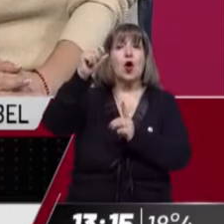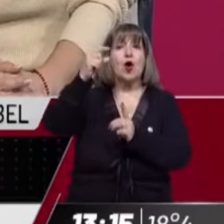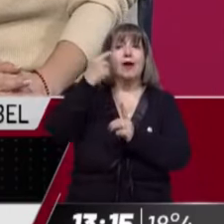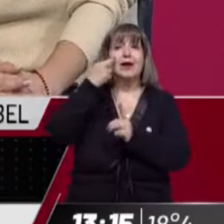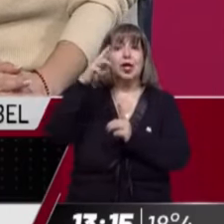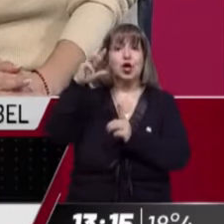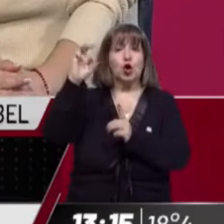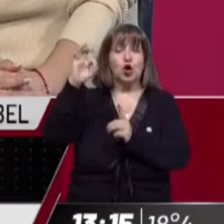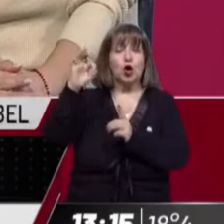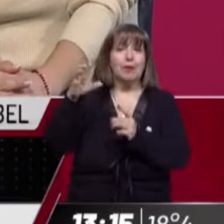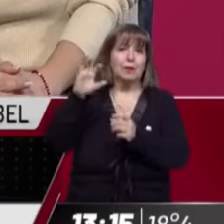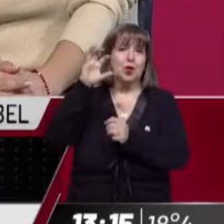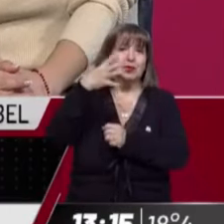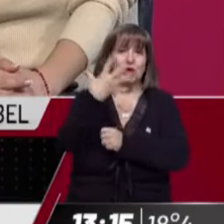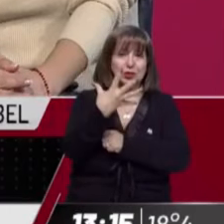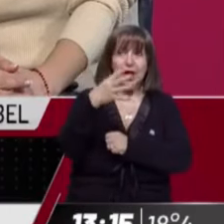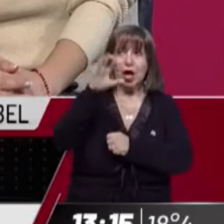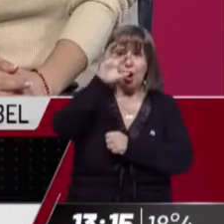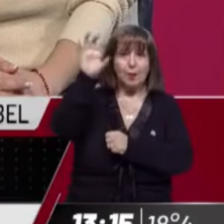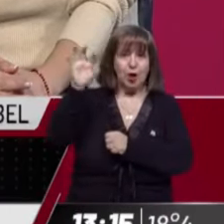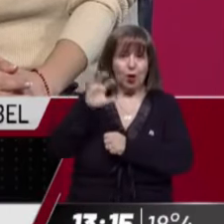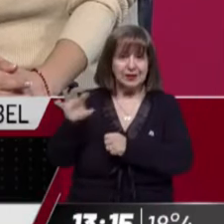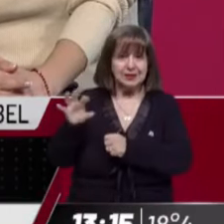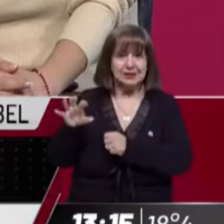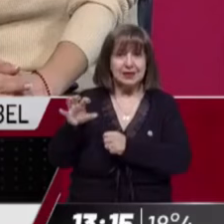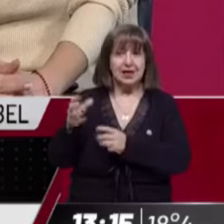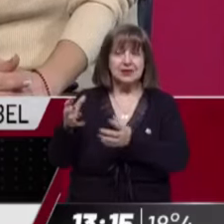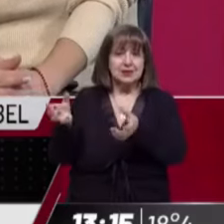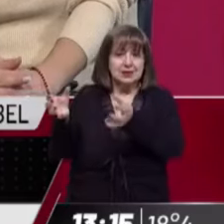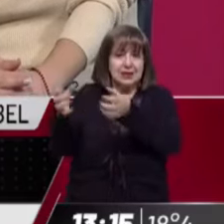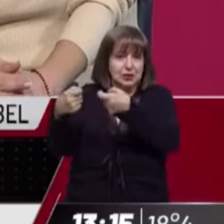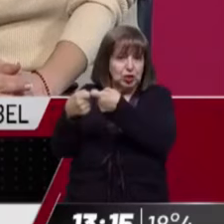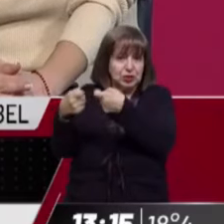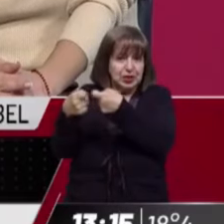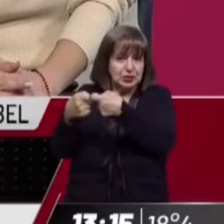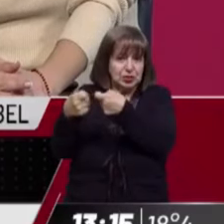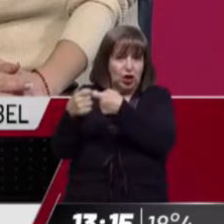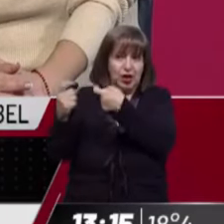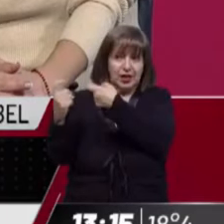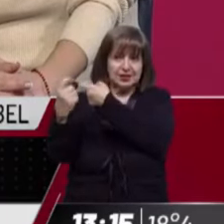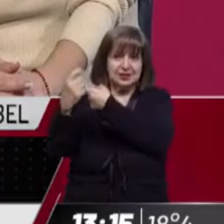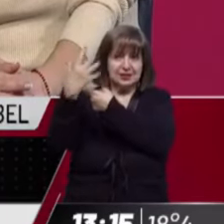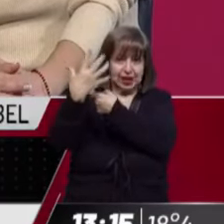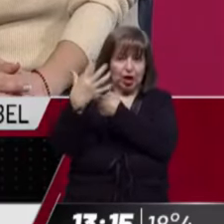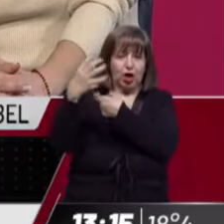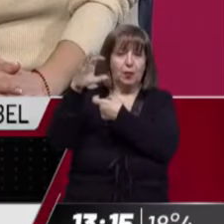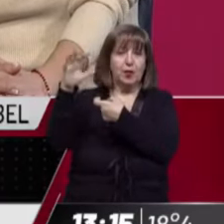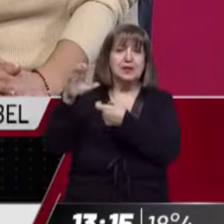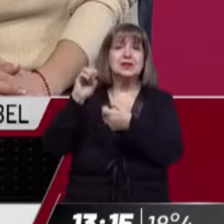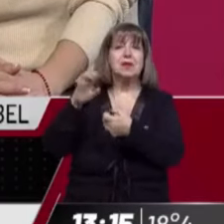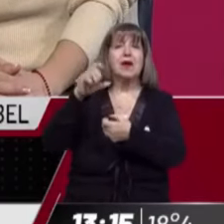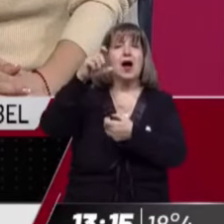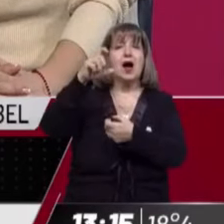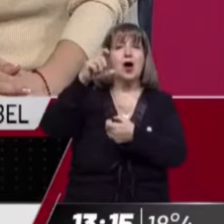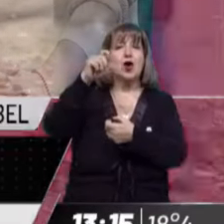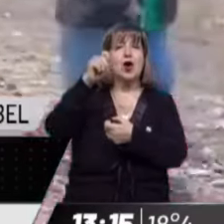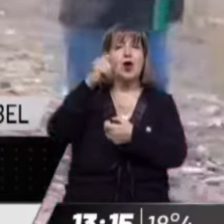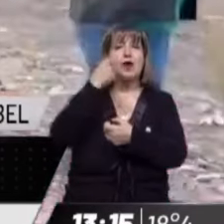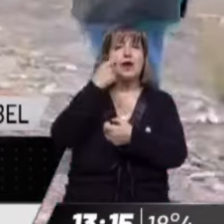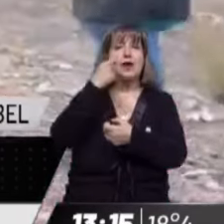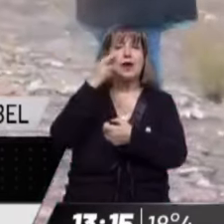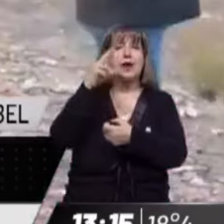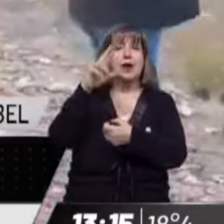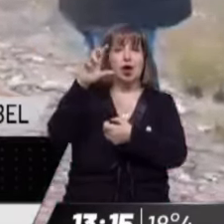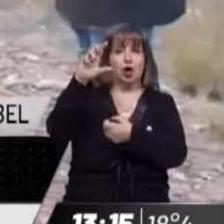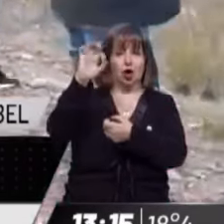Claro, sí, son muchos frentes abiertos. Esto del agua embotellada, que supuestamente venden dos empresas, no es agua